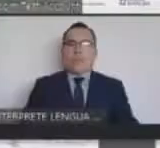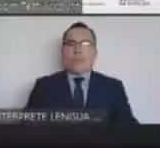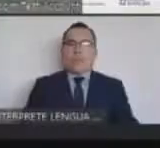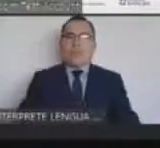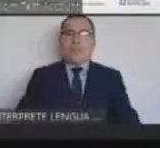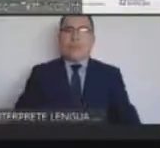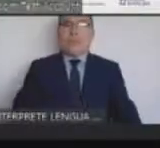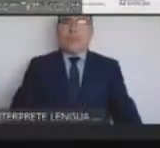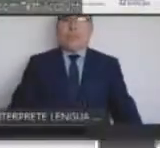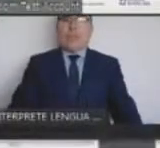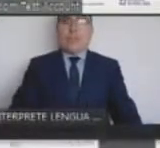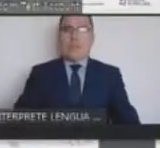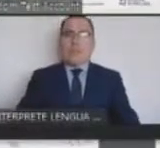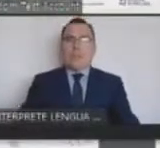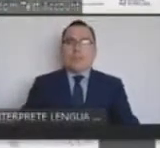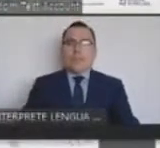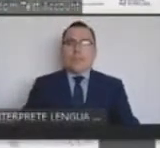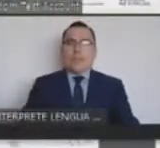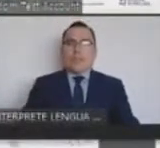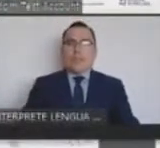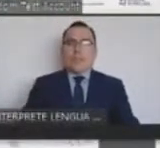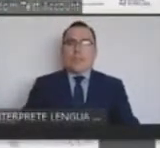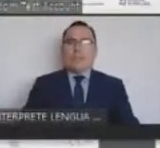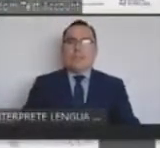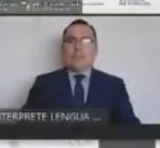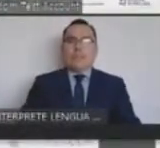Ok, vamos a hacer eso nomás.